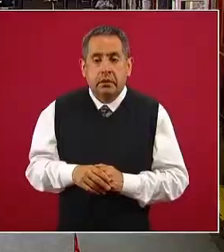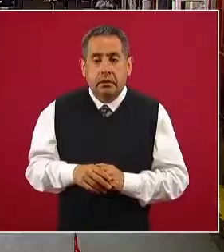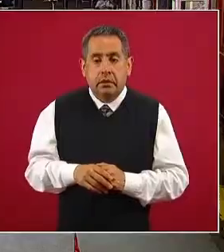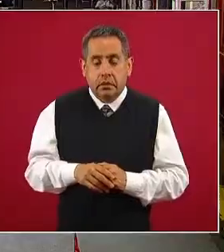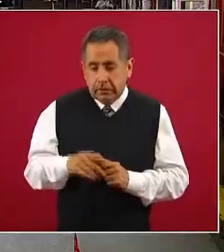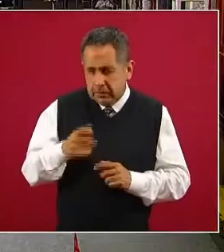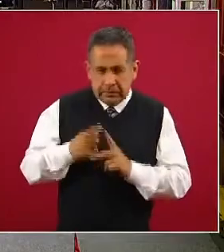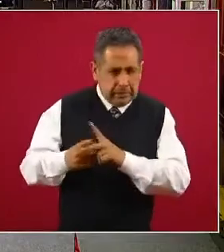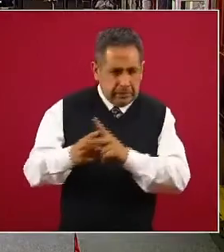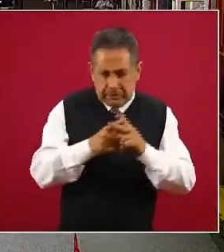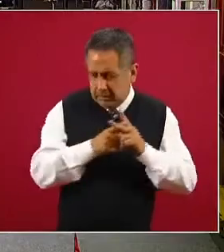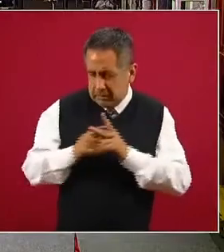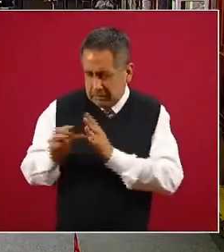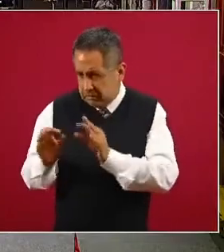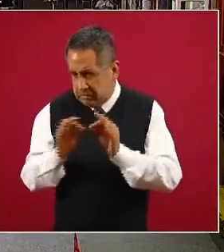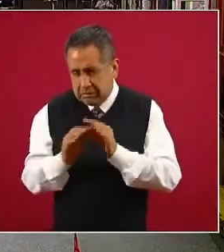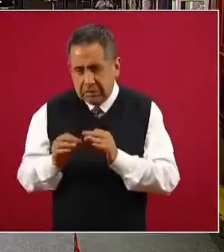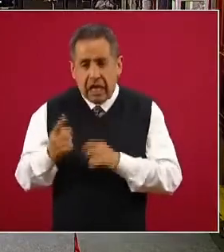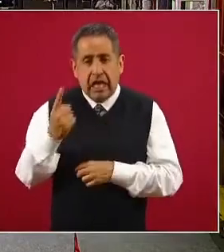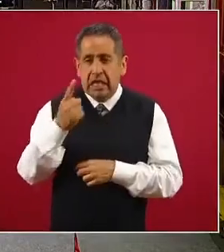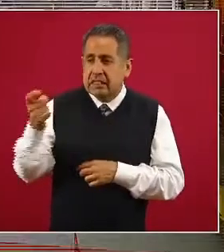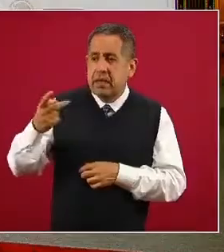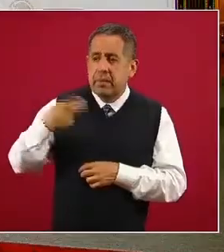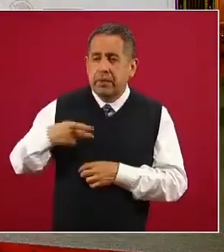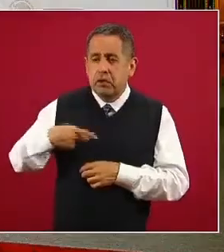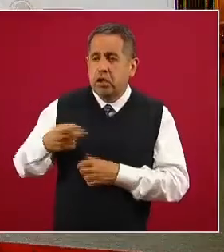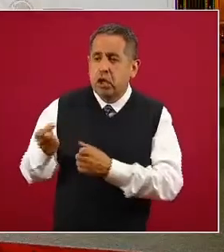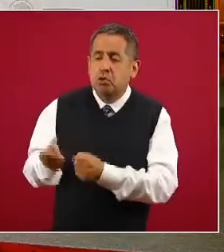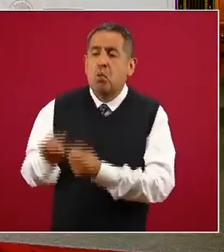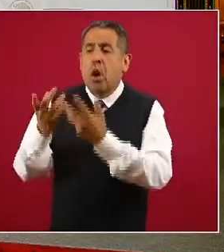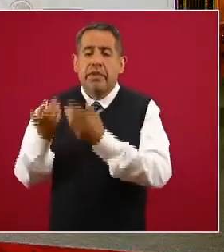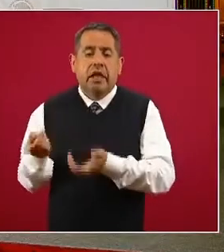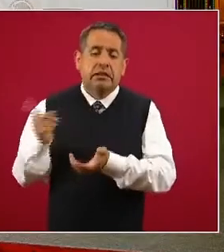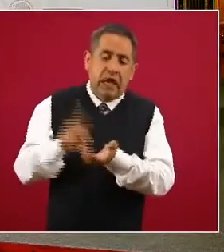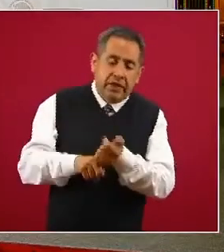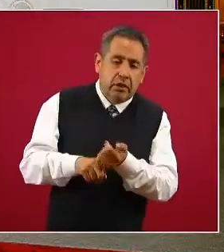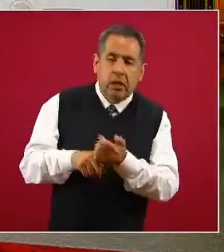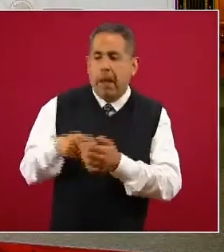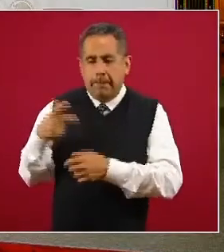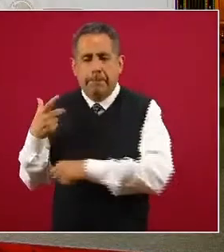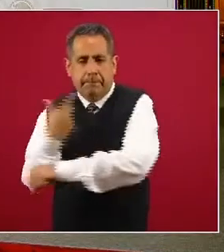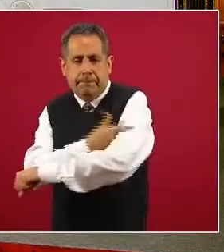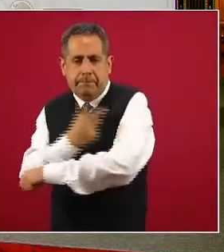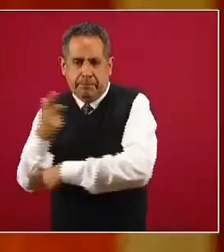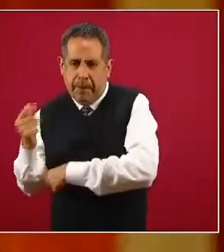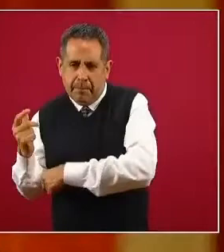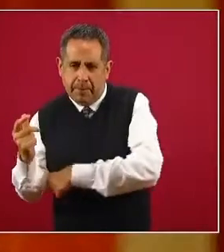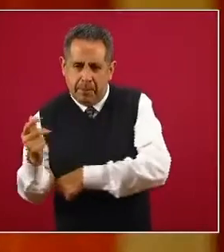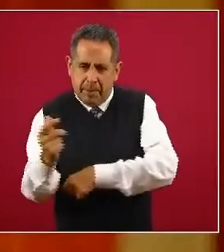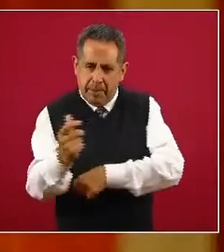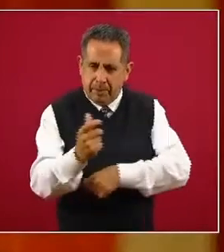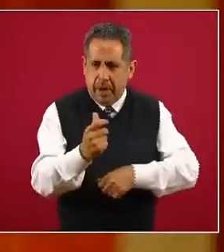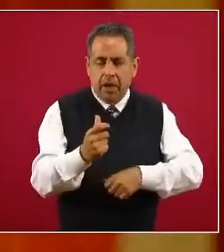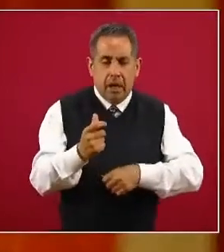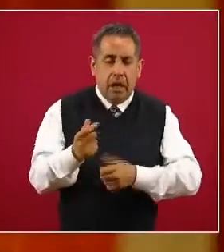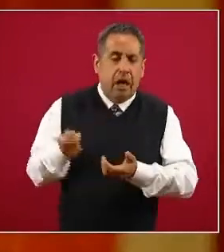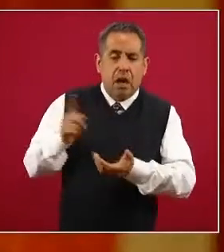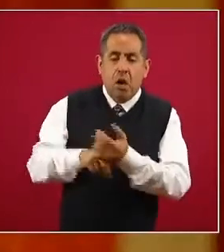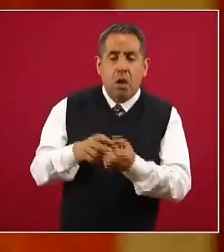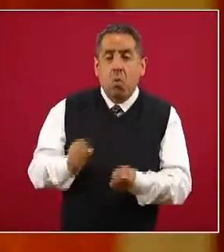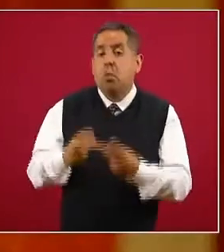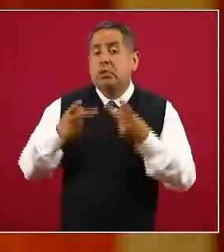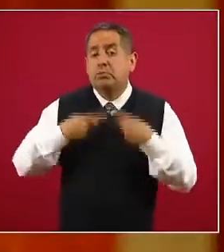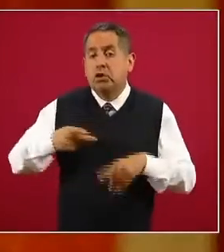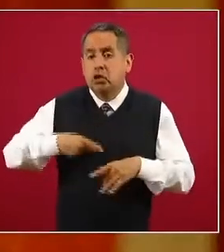Se estima el porcentaje por cada 100 personas en quienes fueron vacunadas con la vacuna candidato,